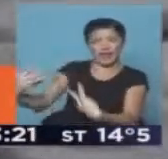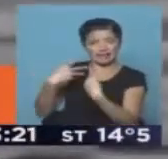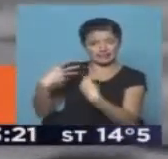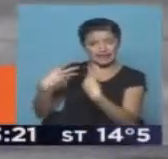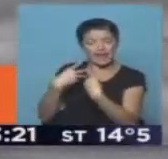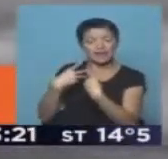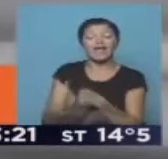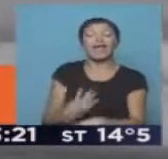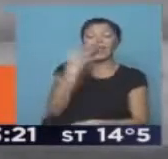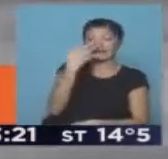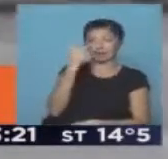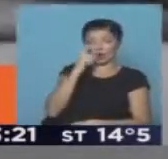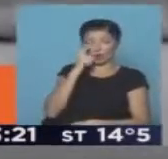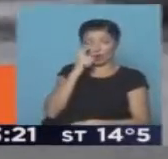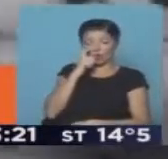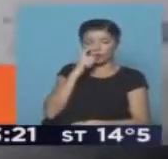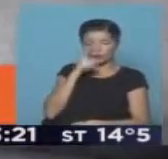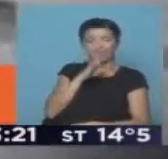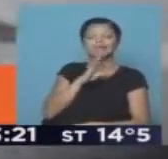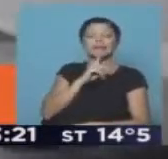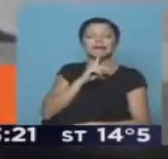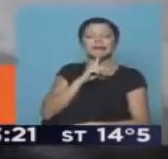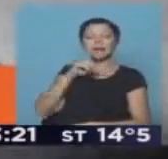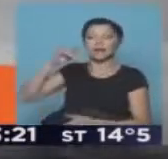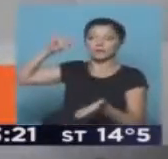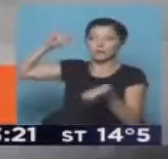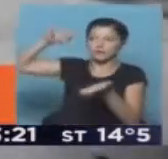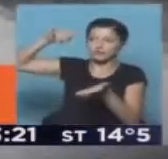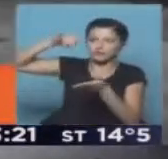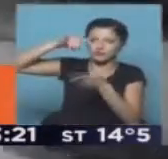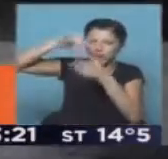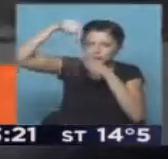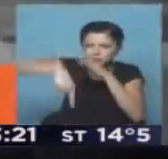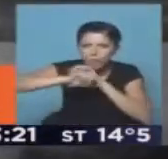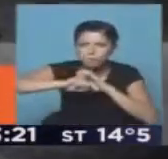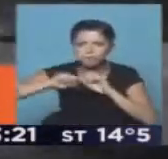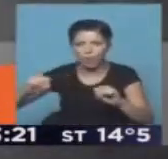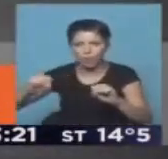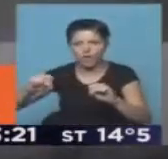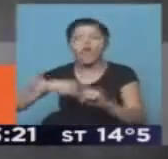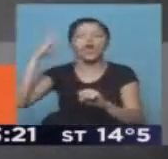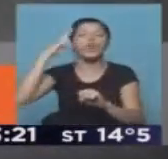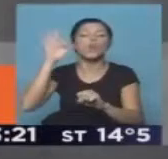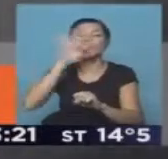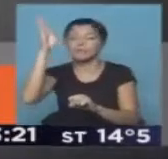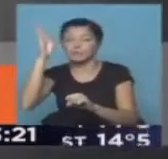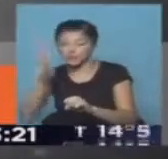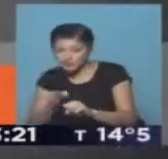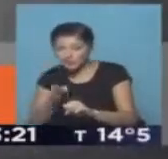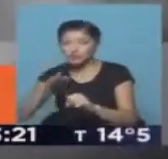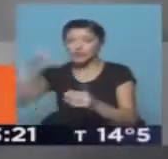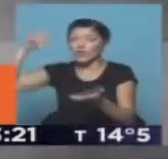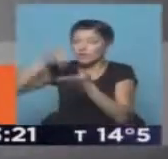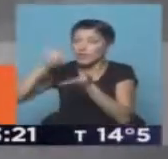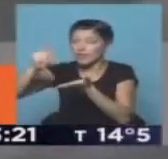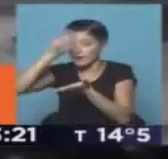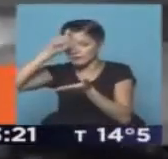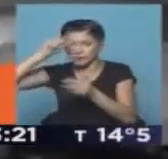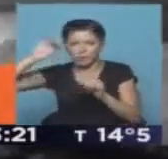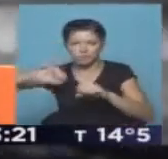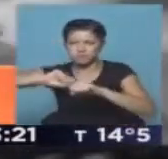la fuerza aérea israelí lanzó un ataque preventivo que destruyó en tierra el 90 por ciento de la aviación egipcia